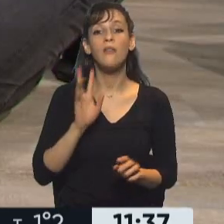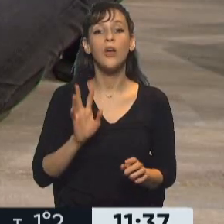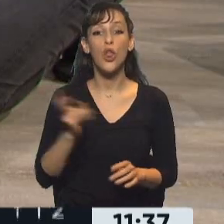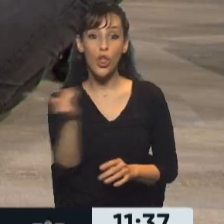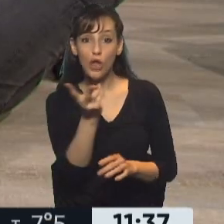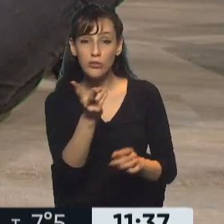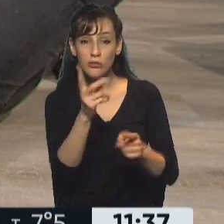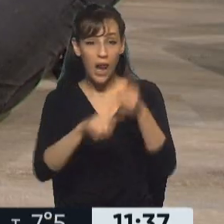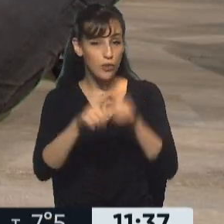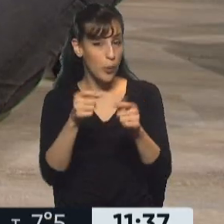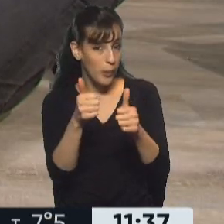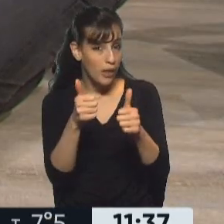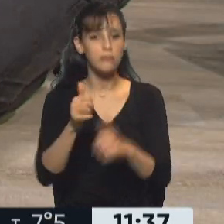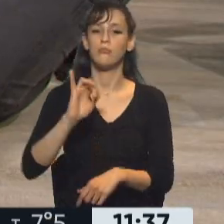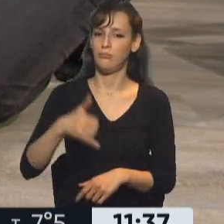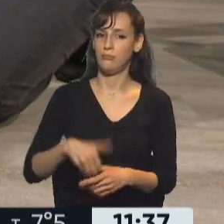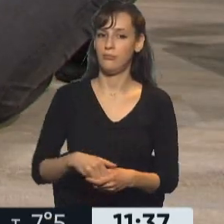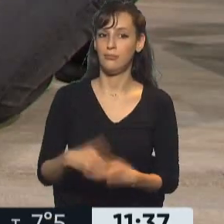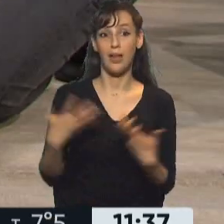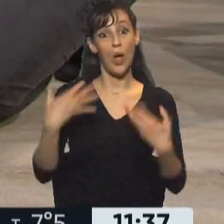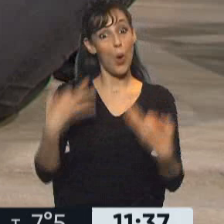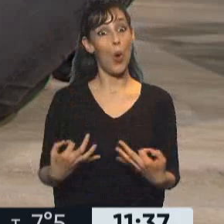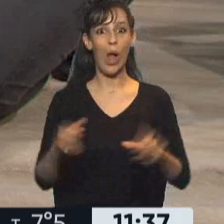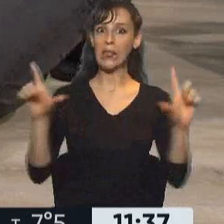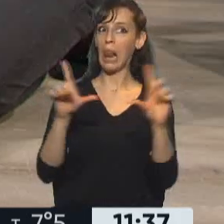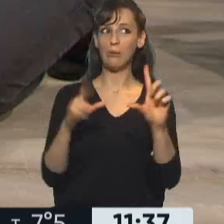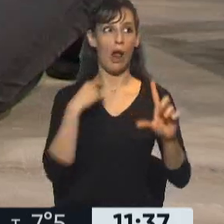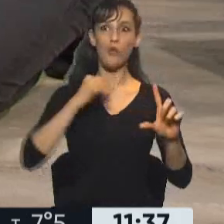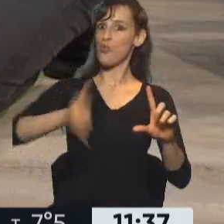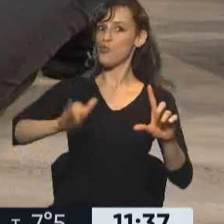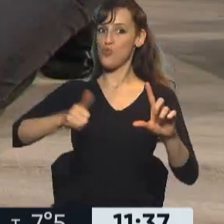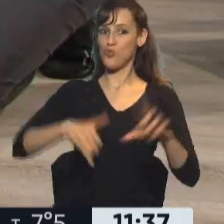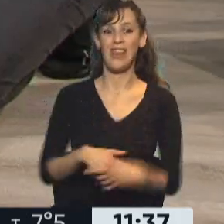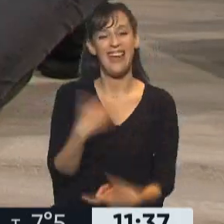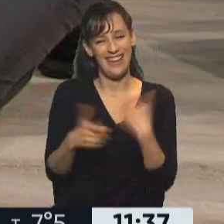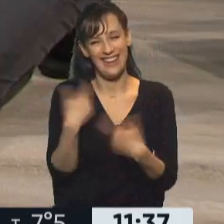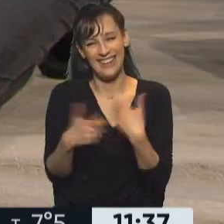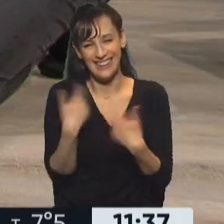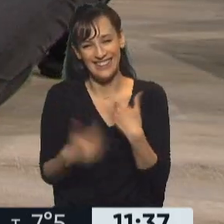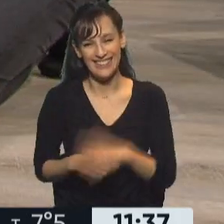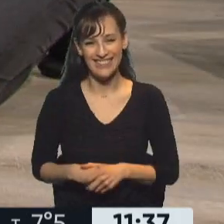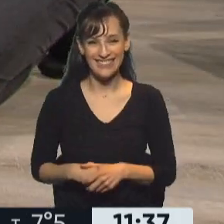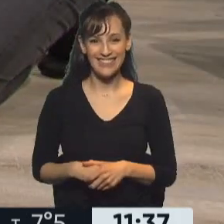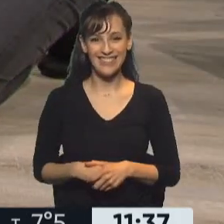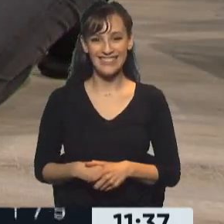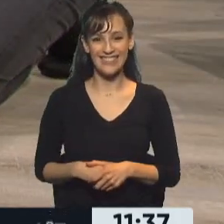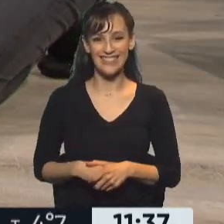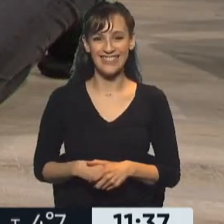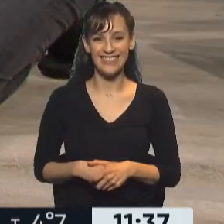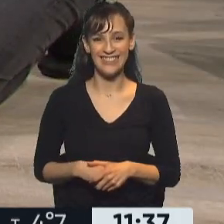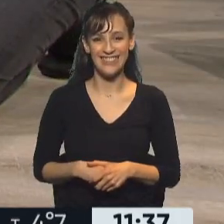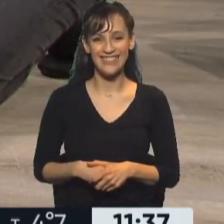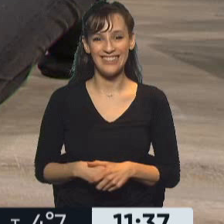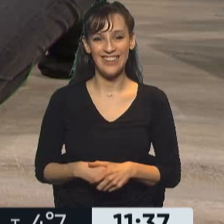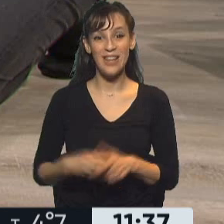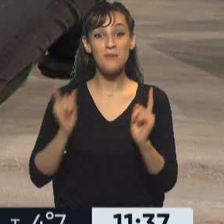bien, ¿no? Sí. Sí. Bueno, se si ve. Lo decimos frente a cámara. Frente a cámara. Frente a cámara se llevan bien. Vamos a comprobar si realmente se llevan bien. Cumplimos sí